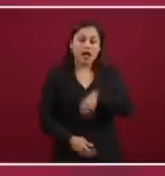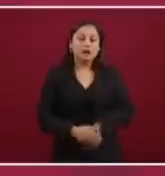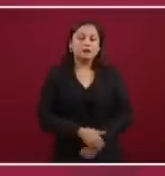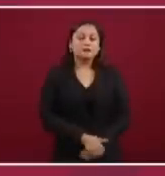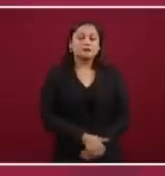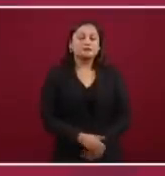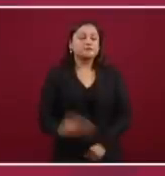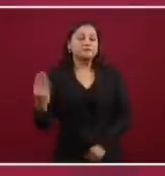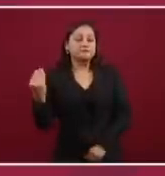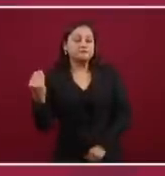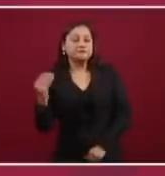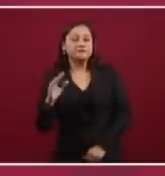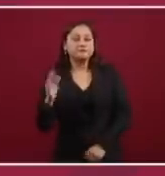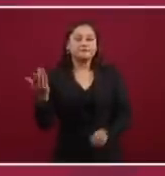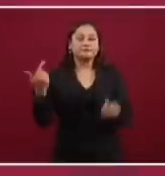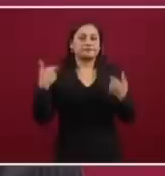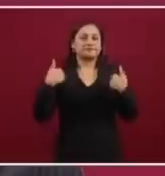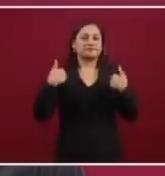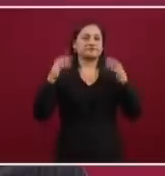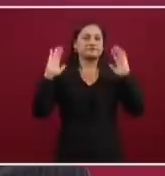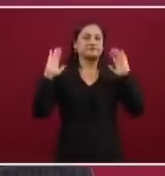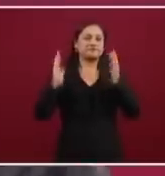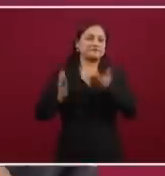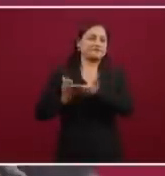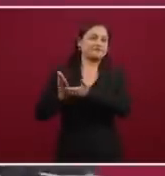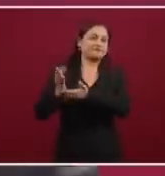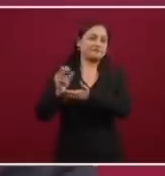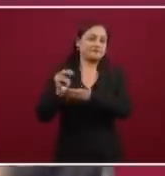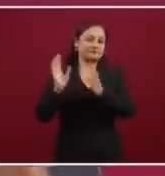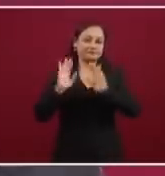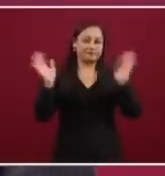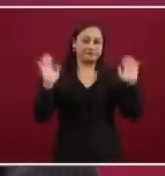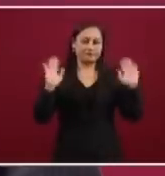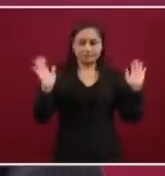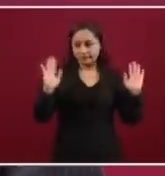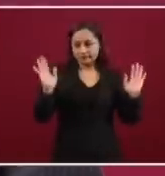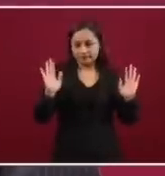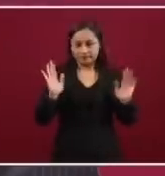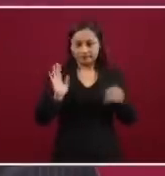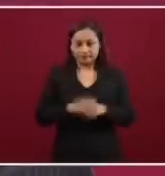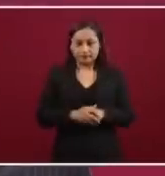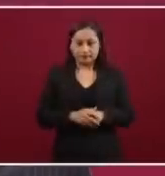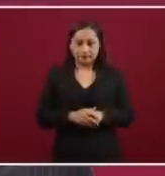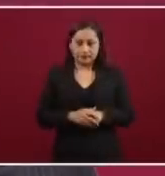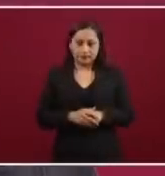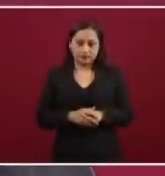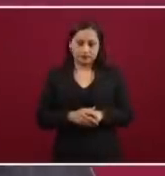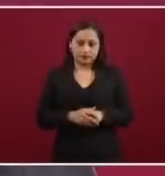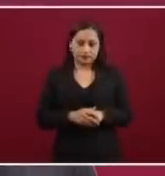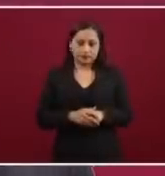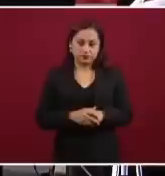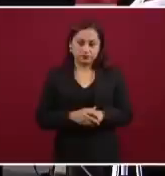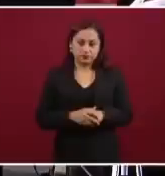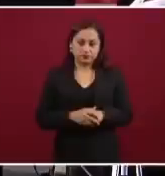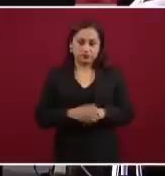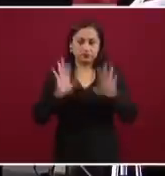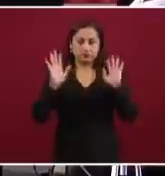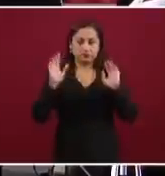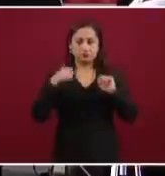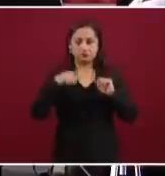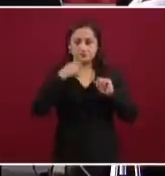Yo en eso ya no me meto, nada más estoy obligado a hablar con la